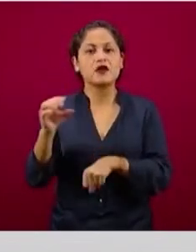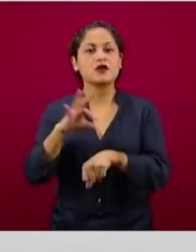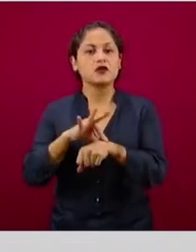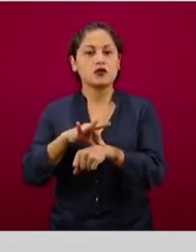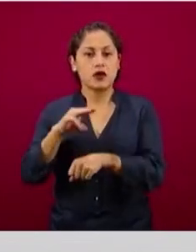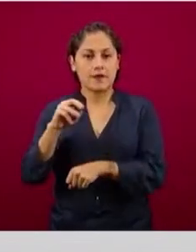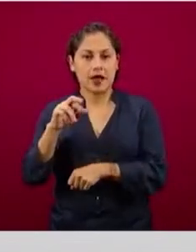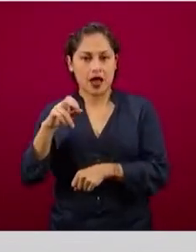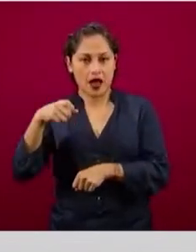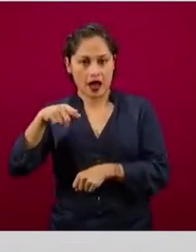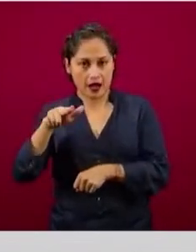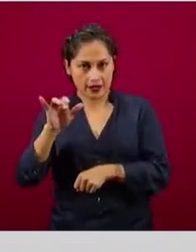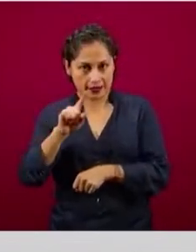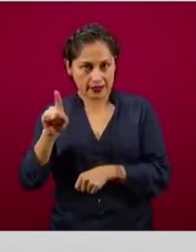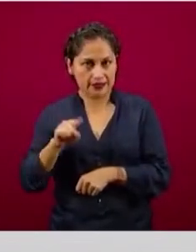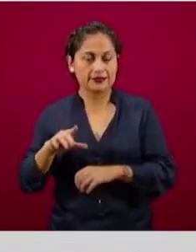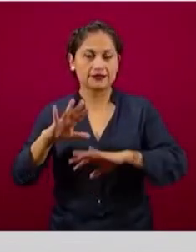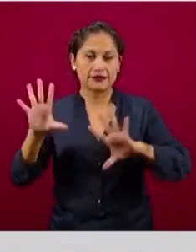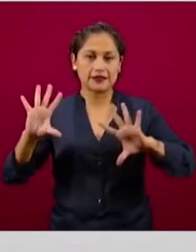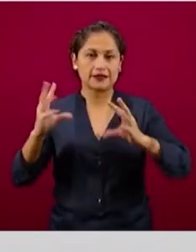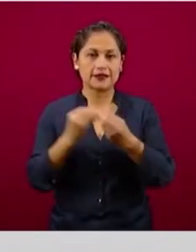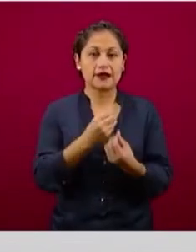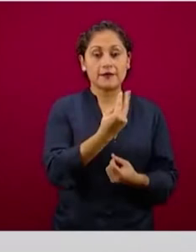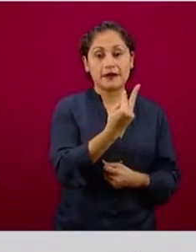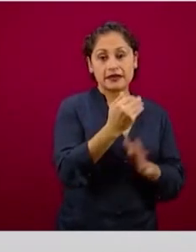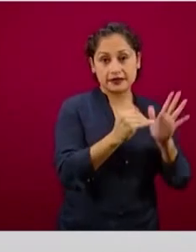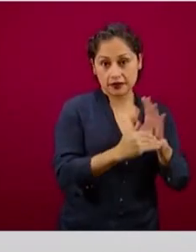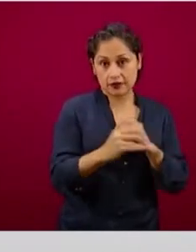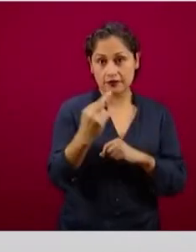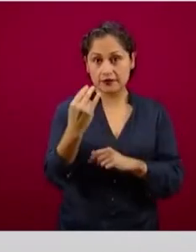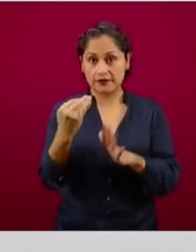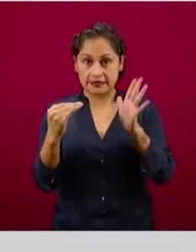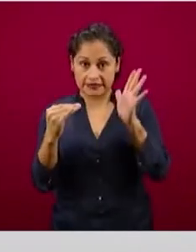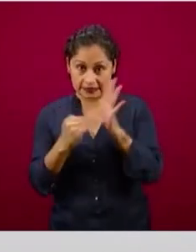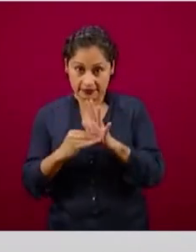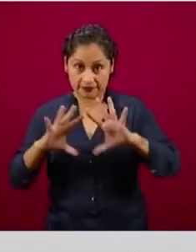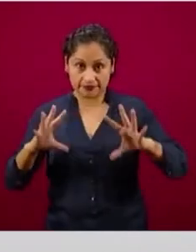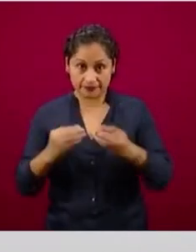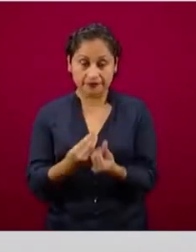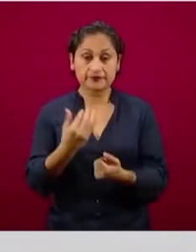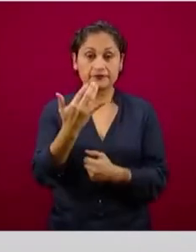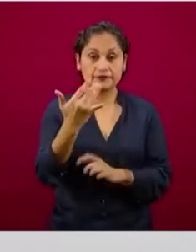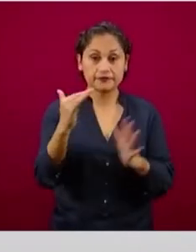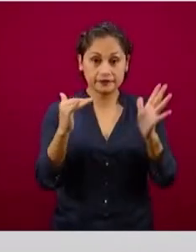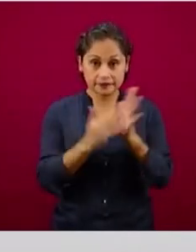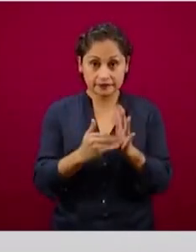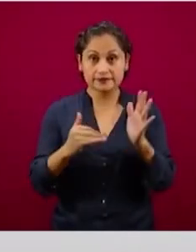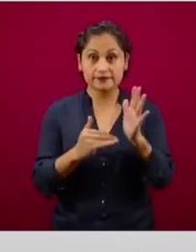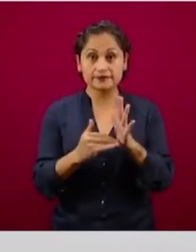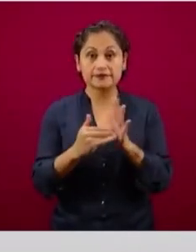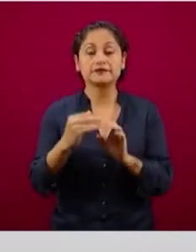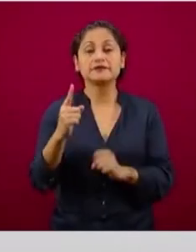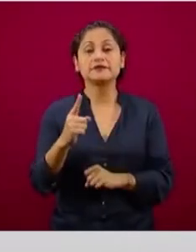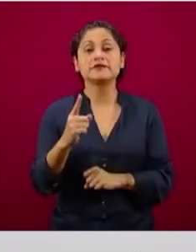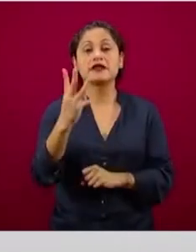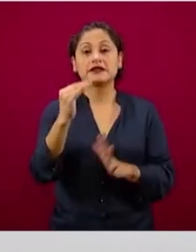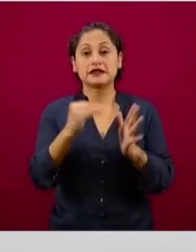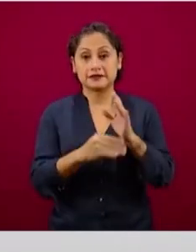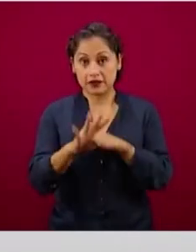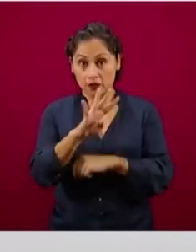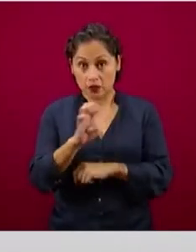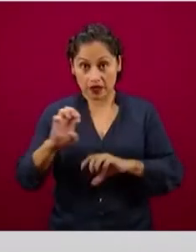que es 25 mil más 25 mil millones de pesos 50 mil millones más 3 mil 400 que van